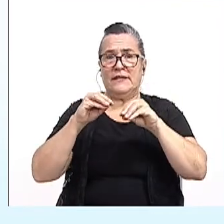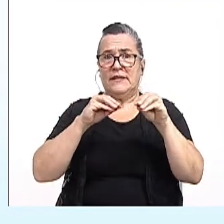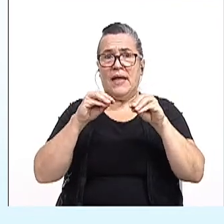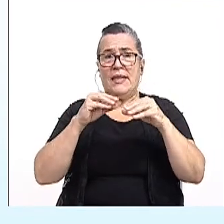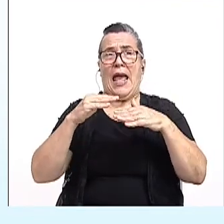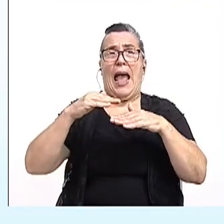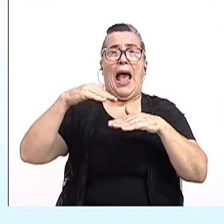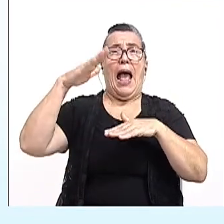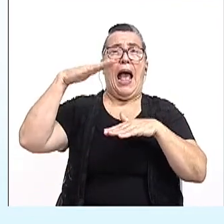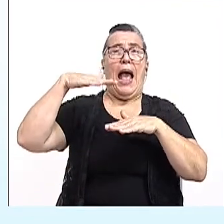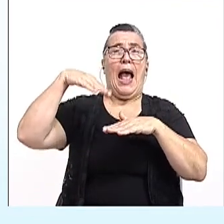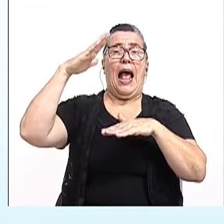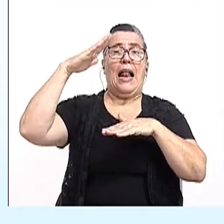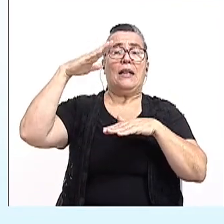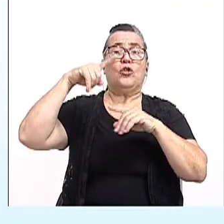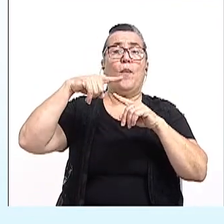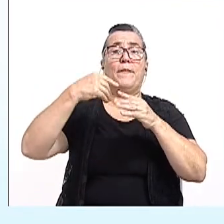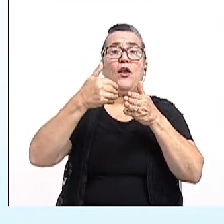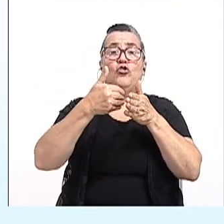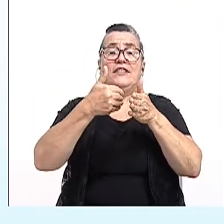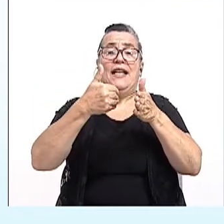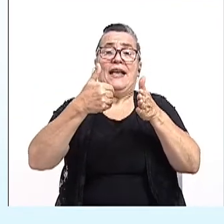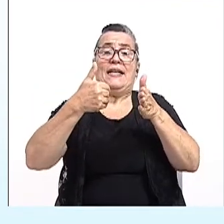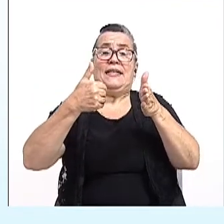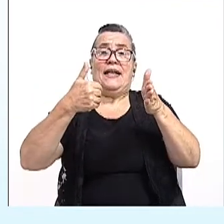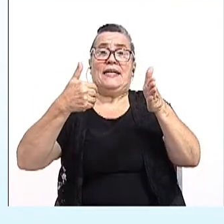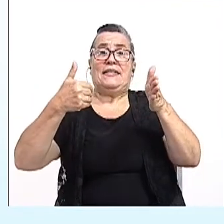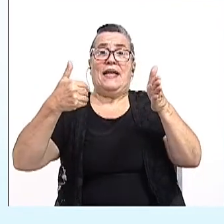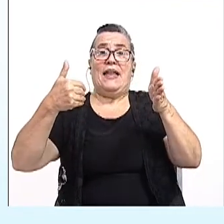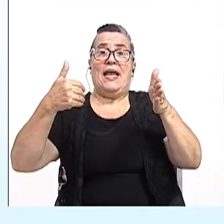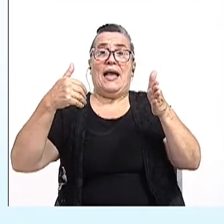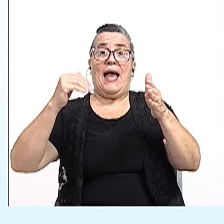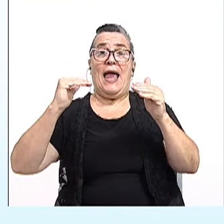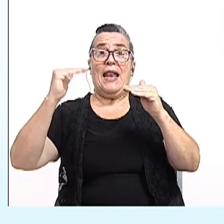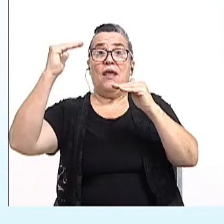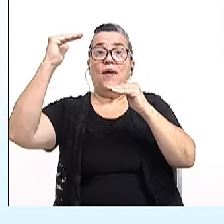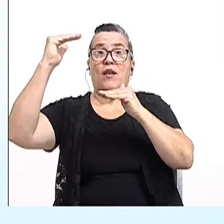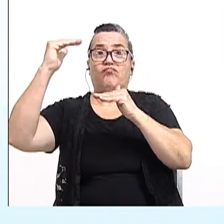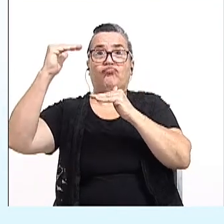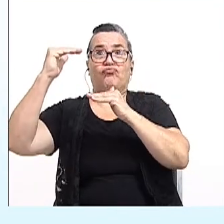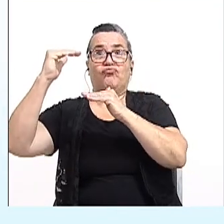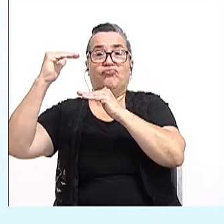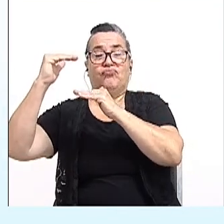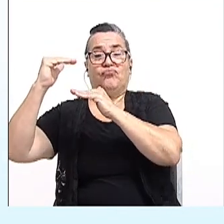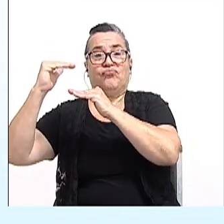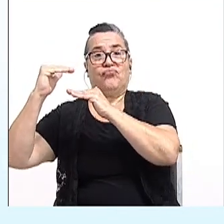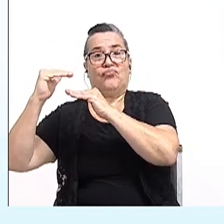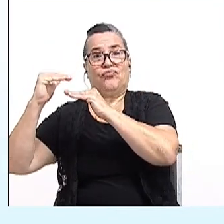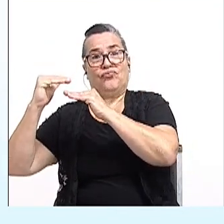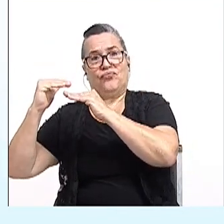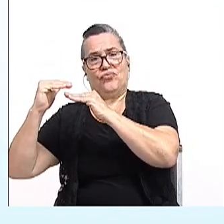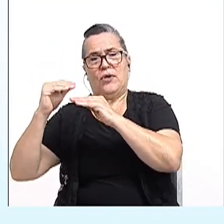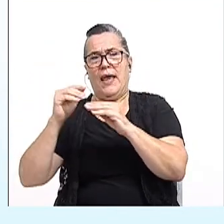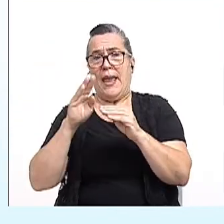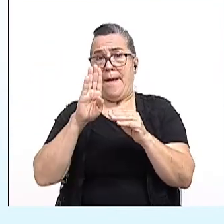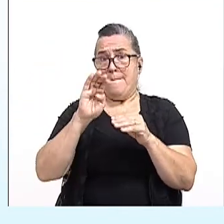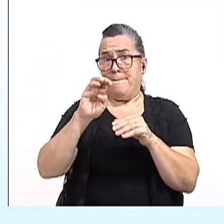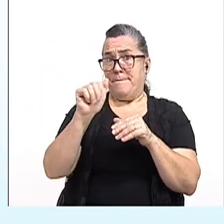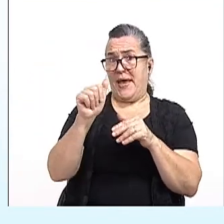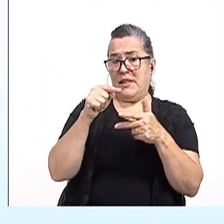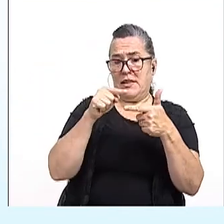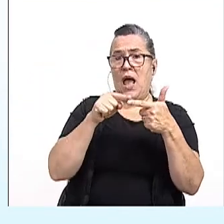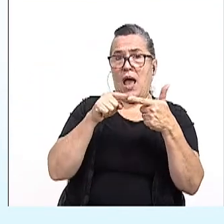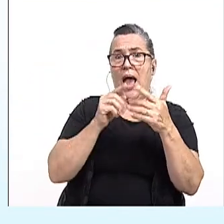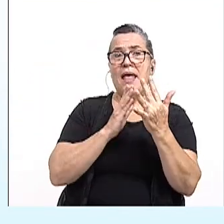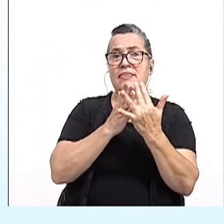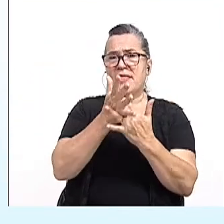alto, pero a medida que se retira, el nivel se reduce. Estas partículas beta pueden